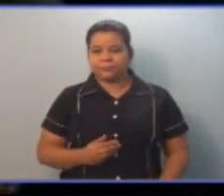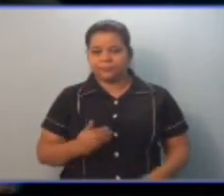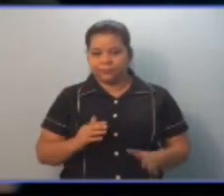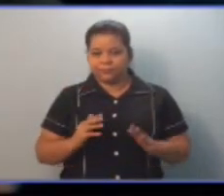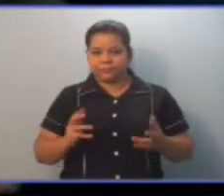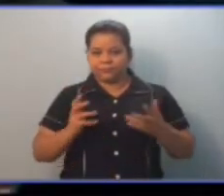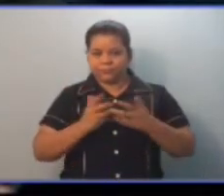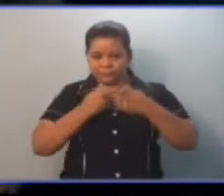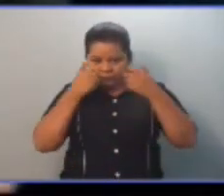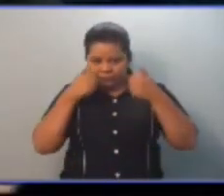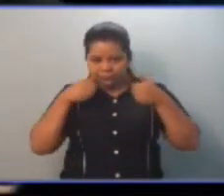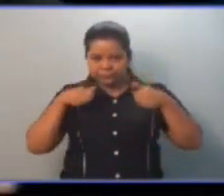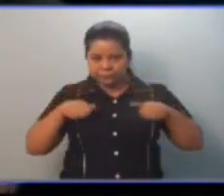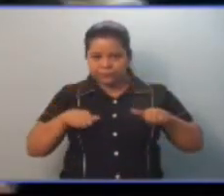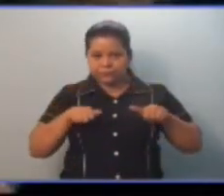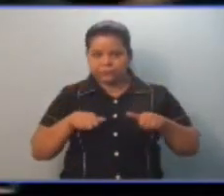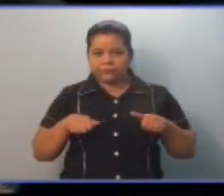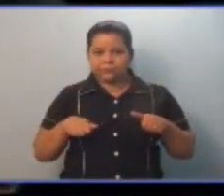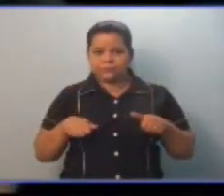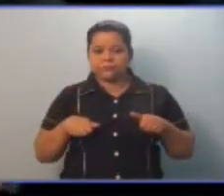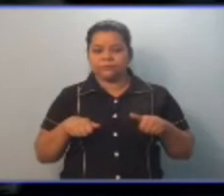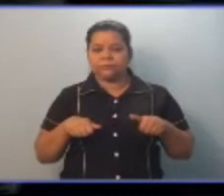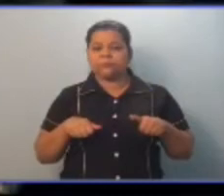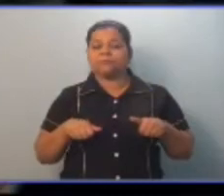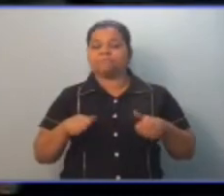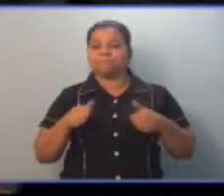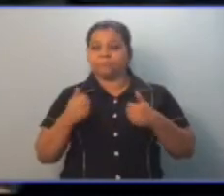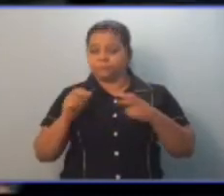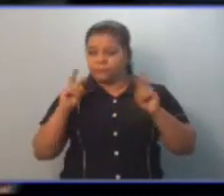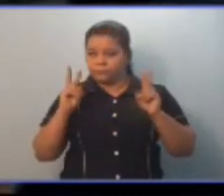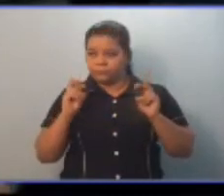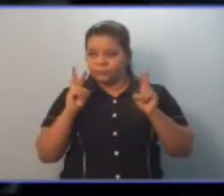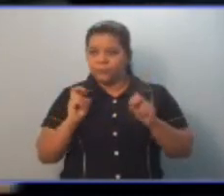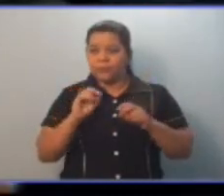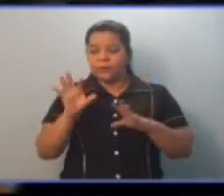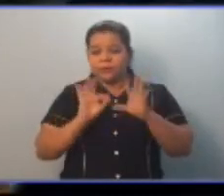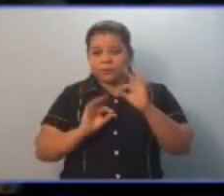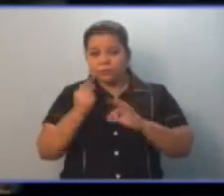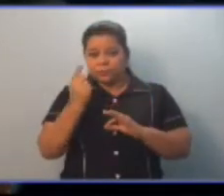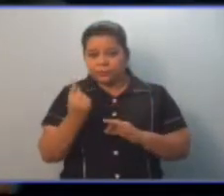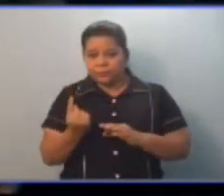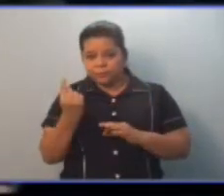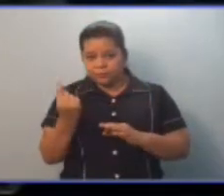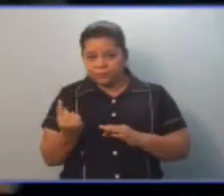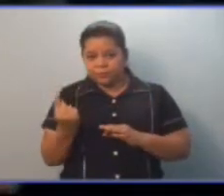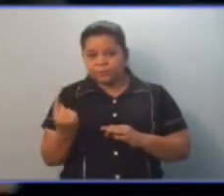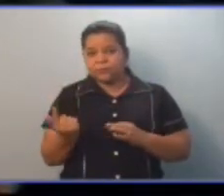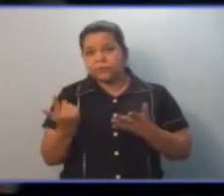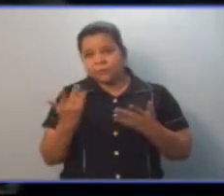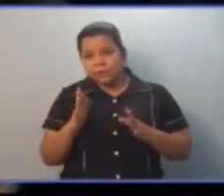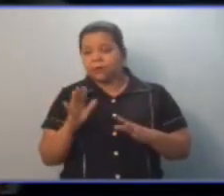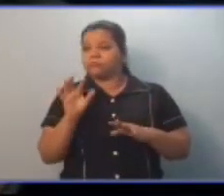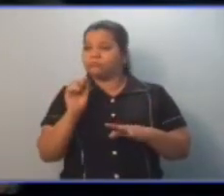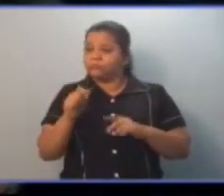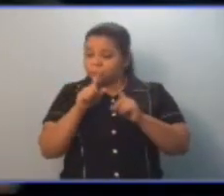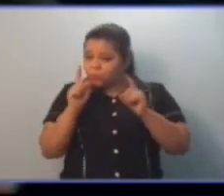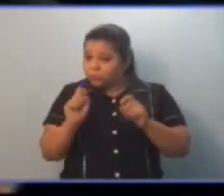acompañan. Todavía tenemos un poquito de tiempo para si algún miembro de la subcomisión quisiera hacer una